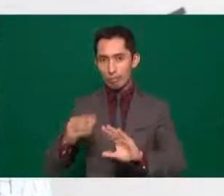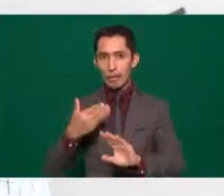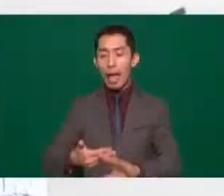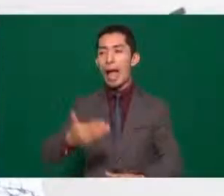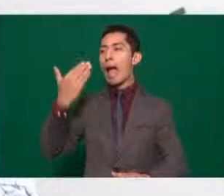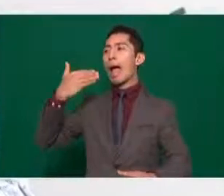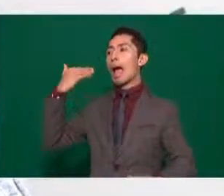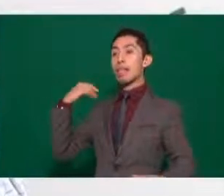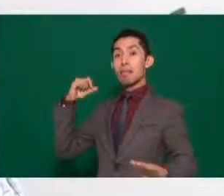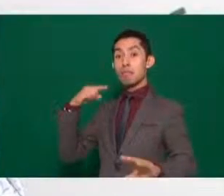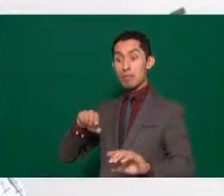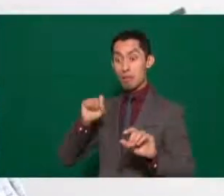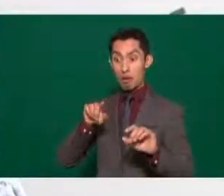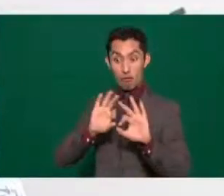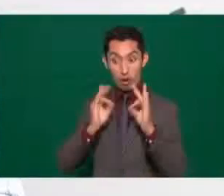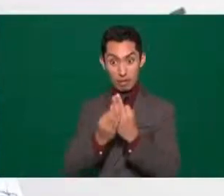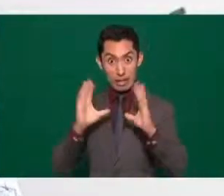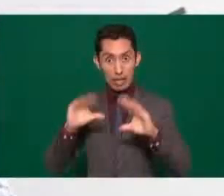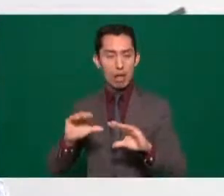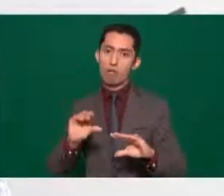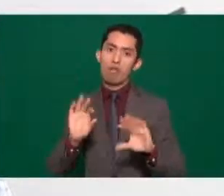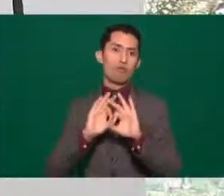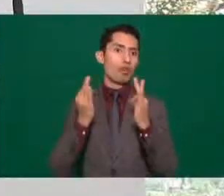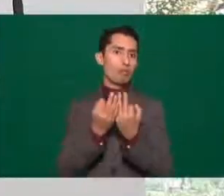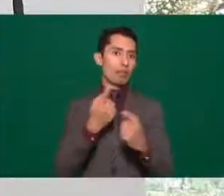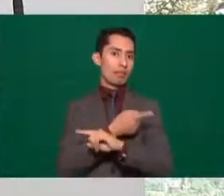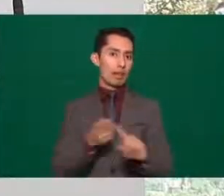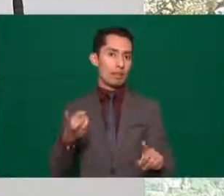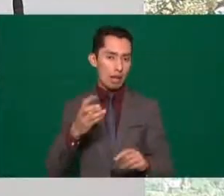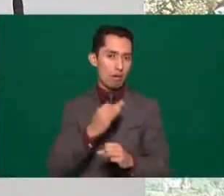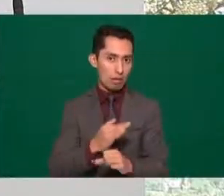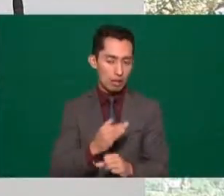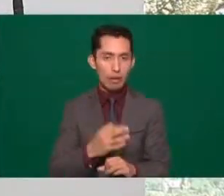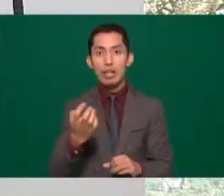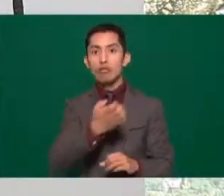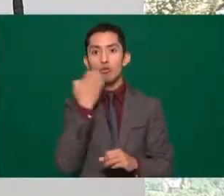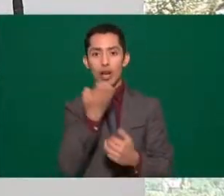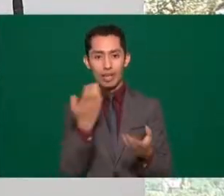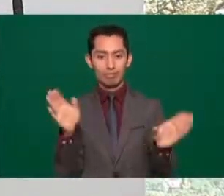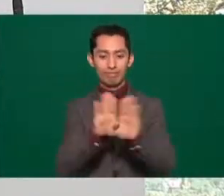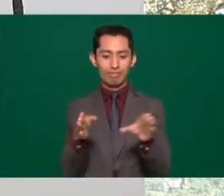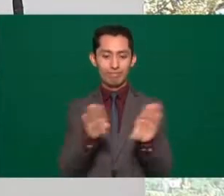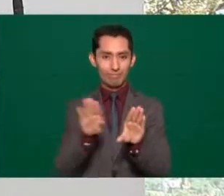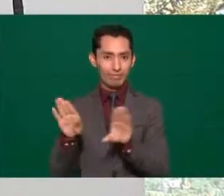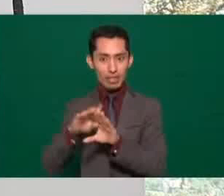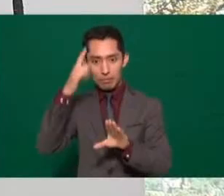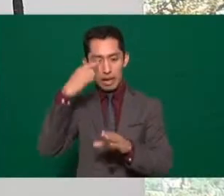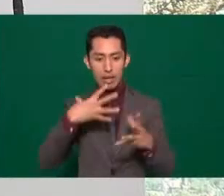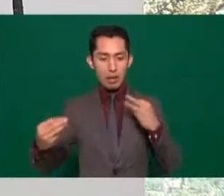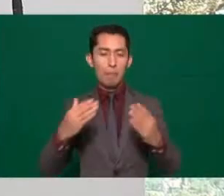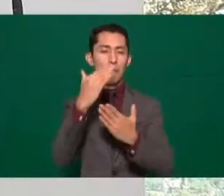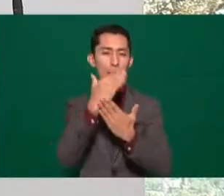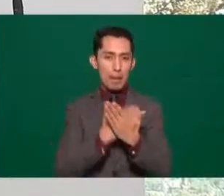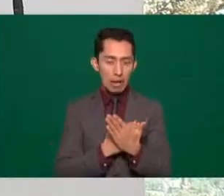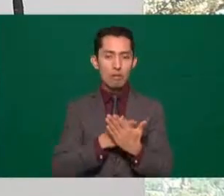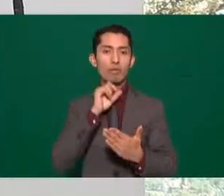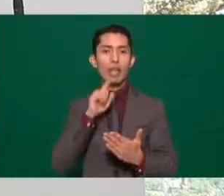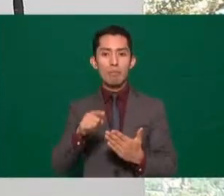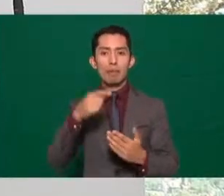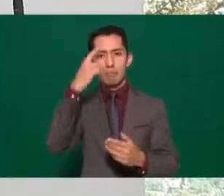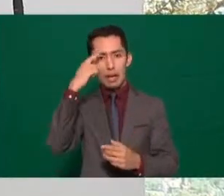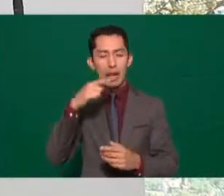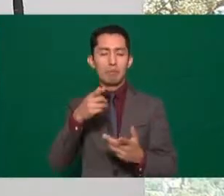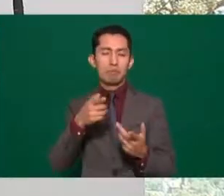otras épocas. Hemos de reconocer que cerrar las escuelas para prevenir contagios y acelerar la migración hacia sistemas